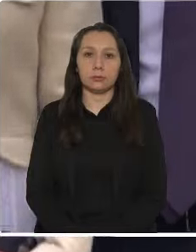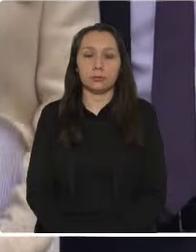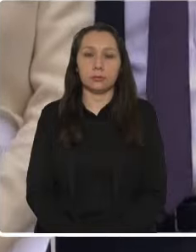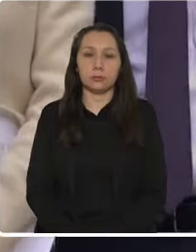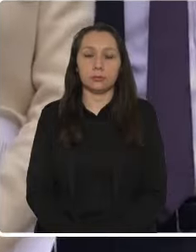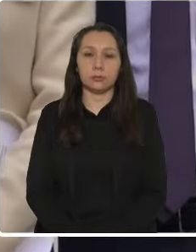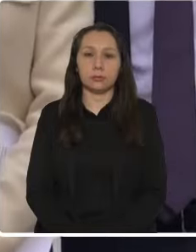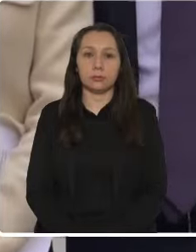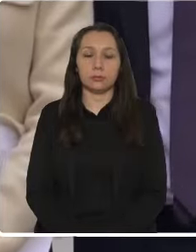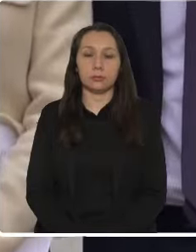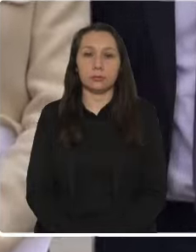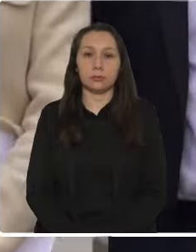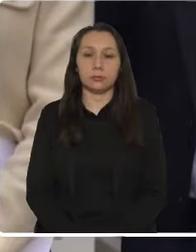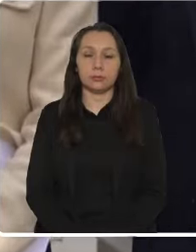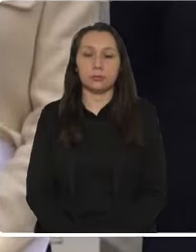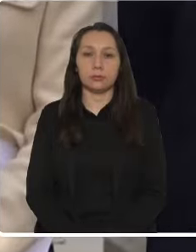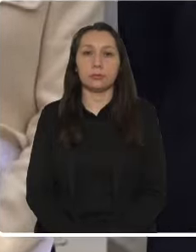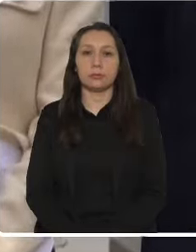¿Estamos? Sí.